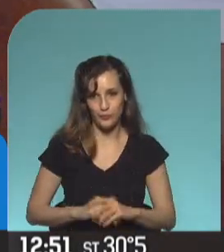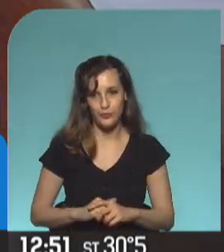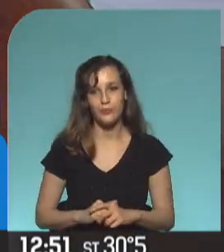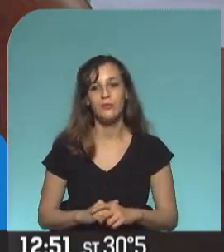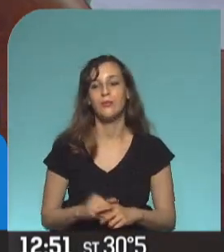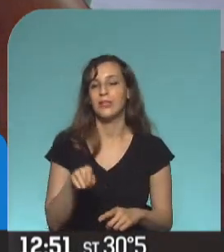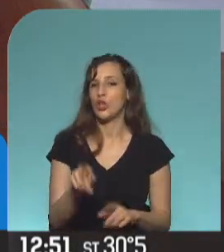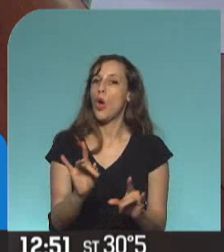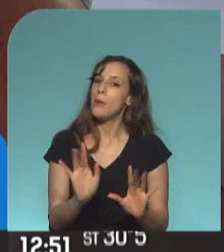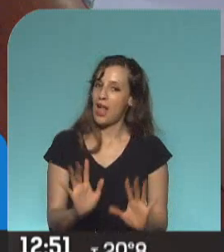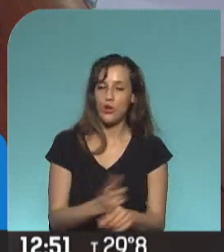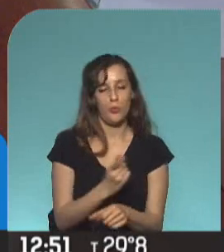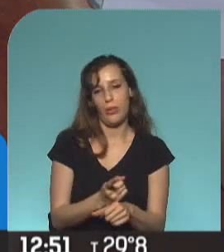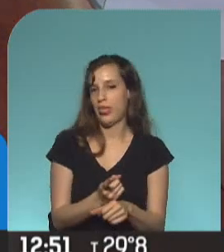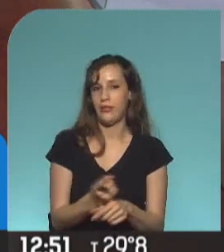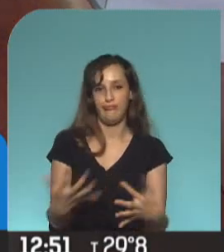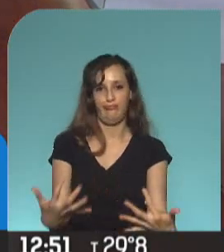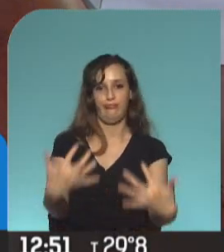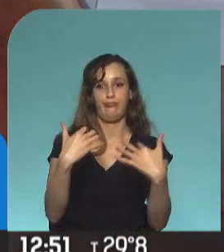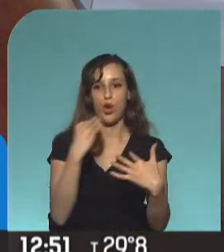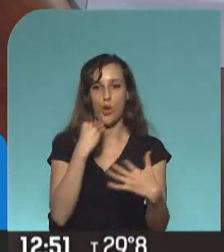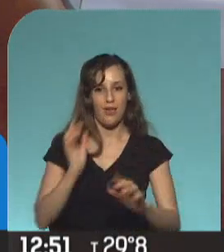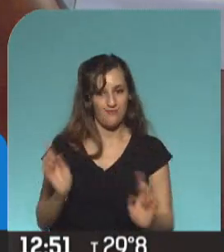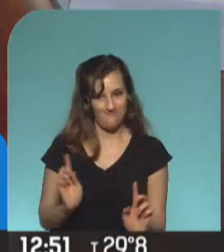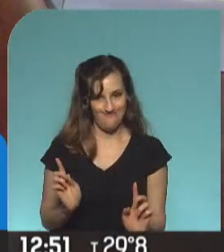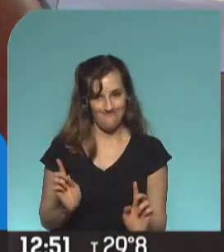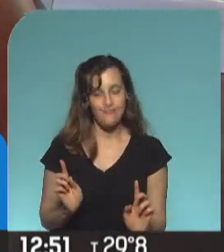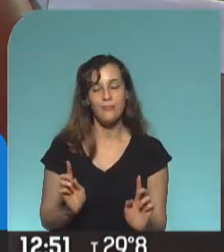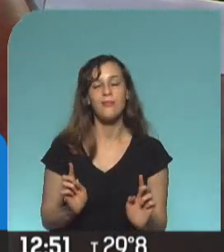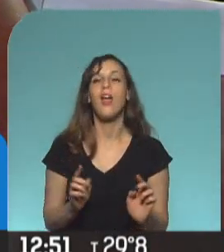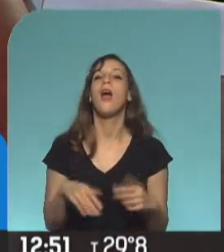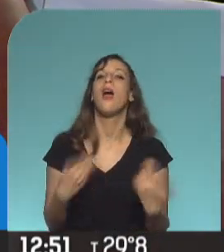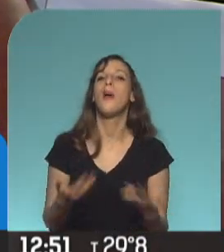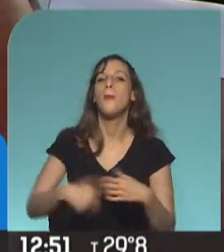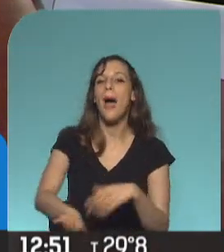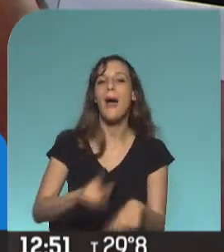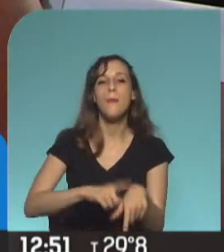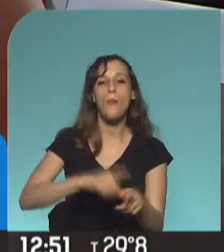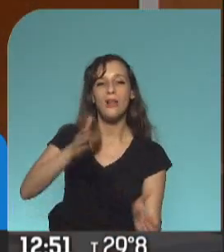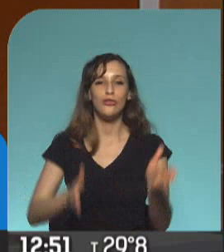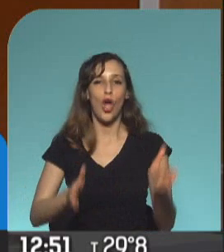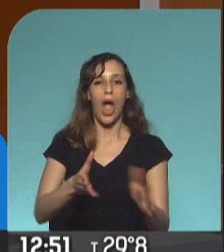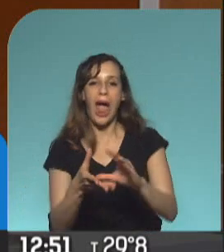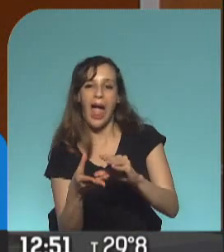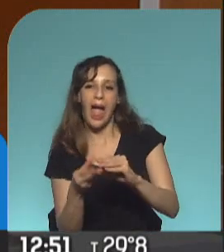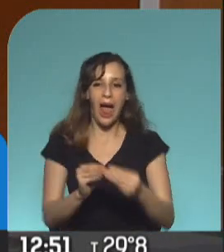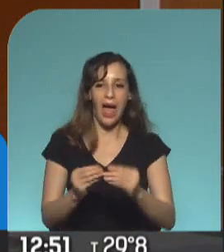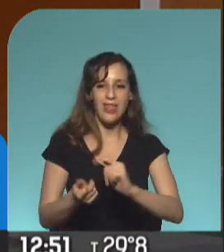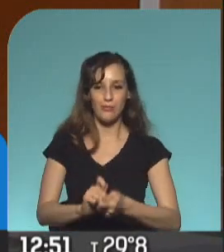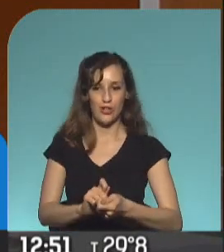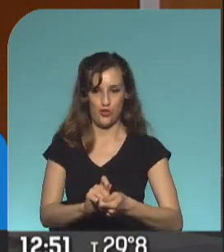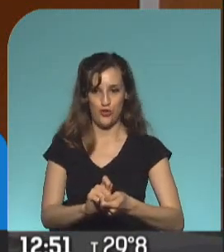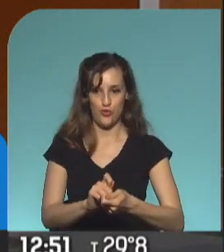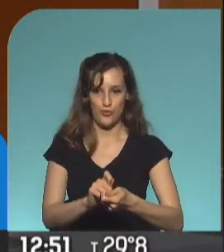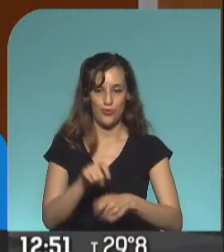es complejo. No, simplemente, bueno, saber que va a ser, como decíamos, un periodo de adaptación, hay que tener en cuenta esto, porque además los